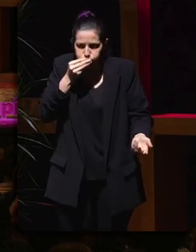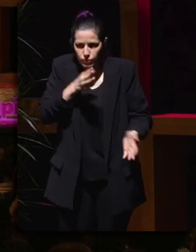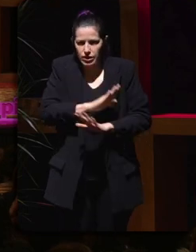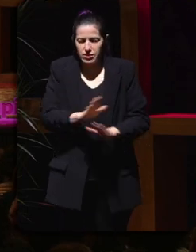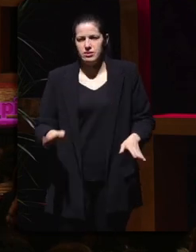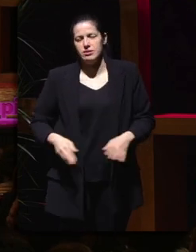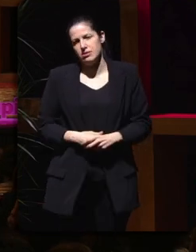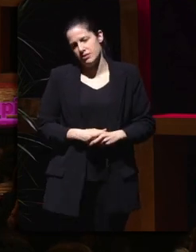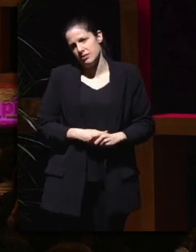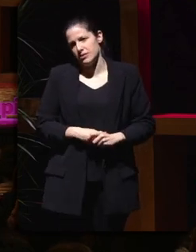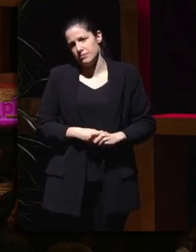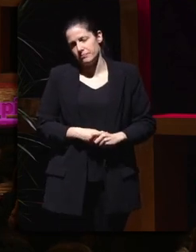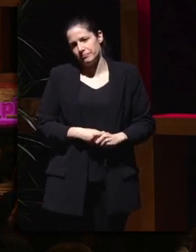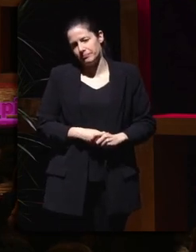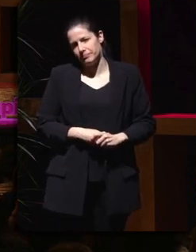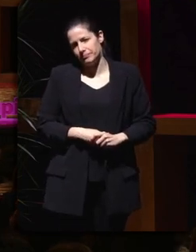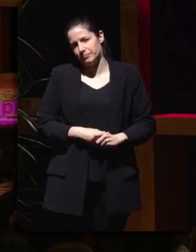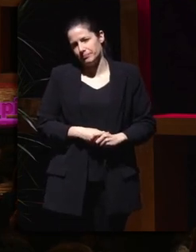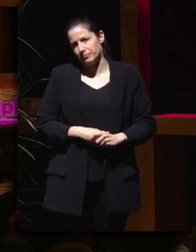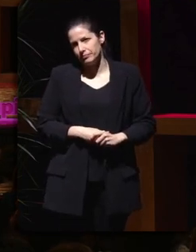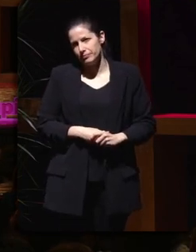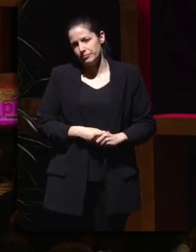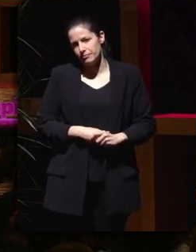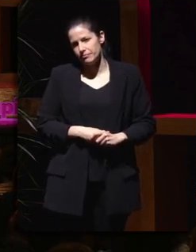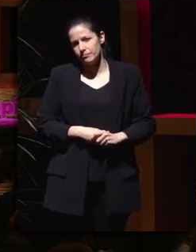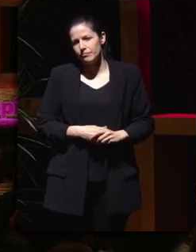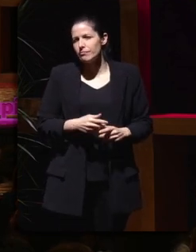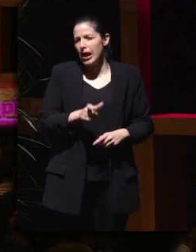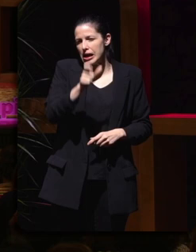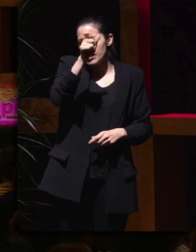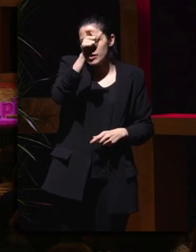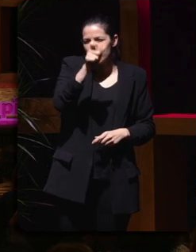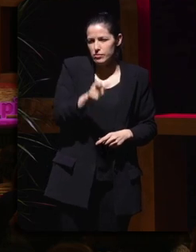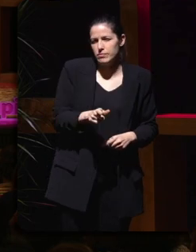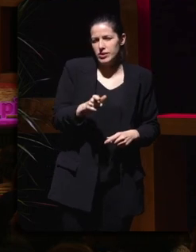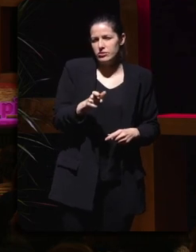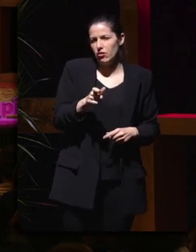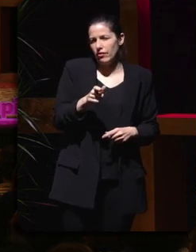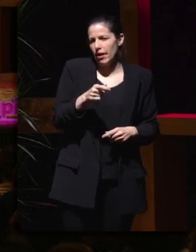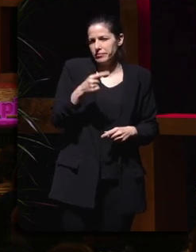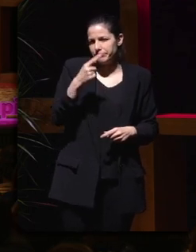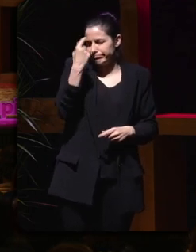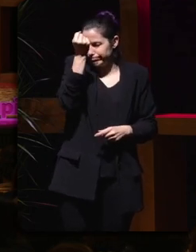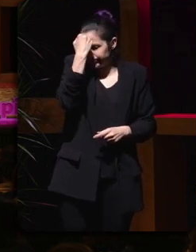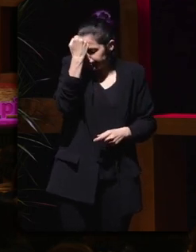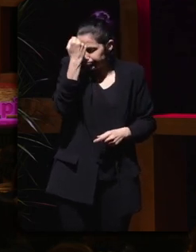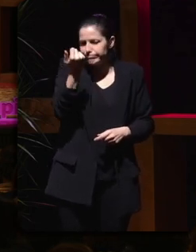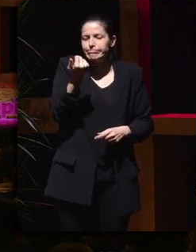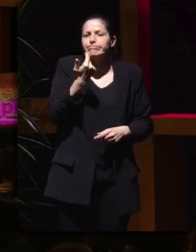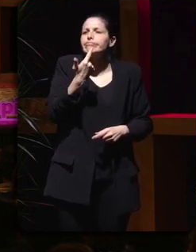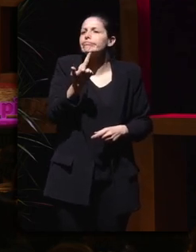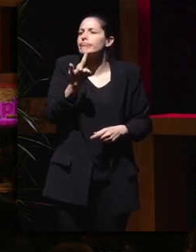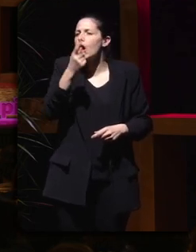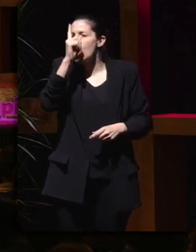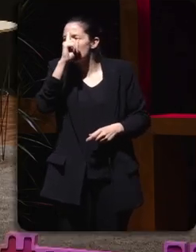pero es que no sé o sea alguien con encefalograma plano te dice un día pero es que no sé si realmente